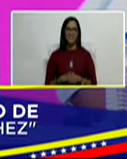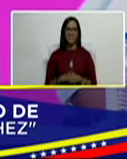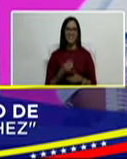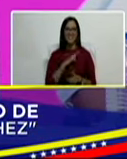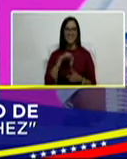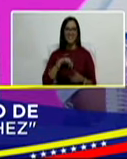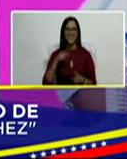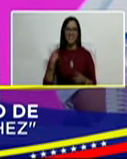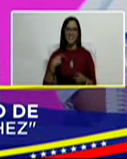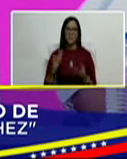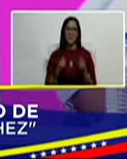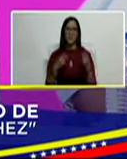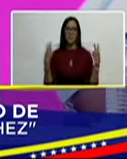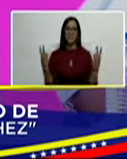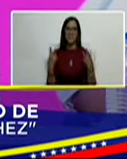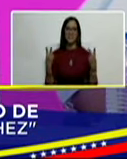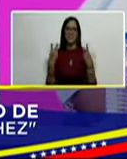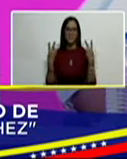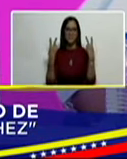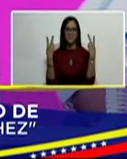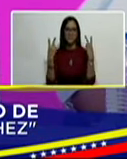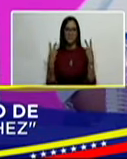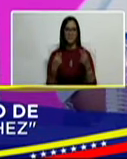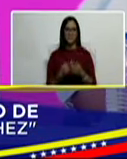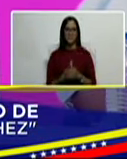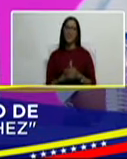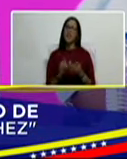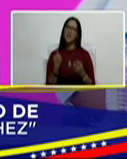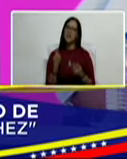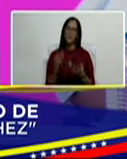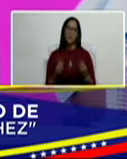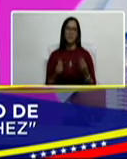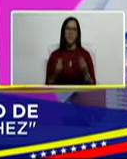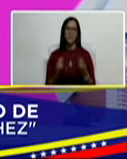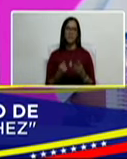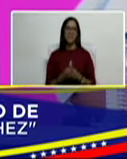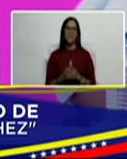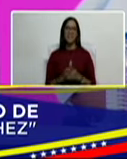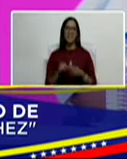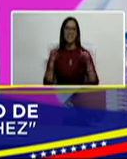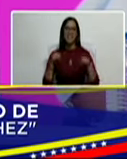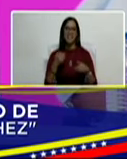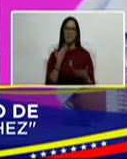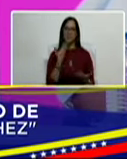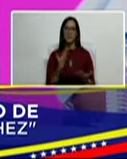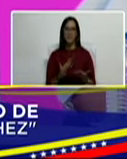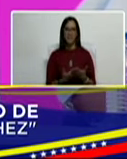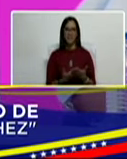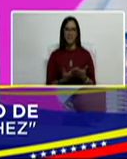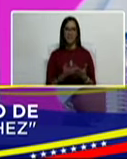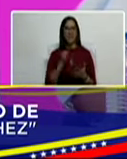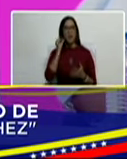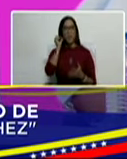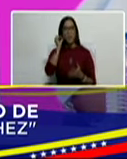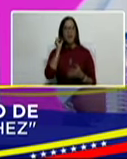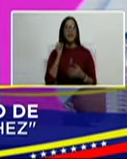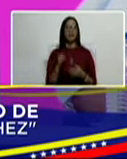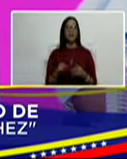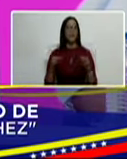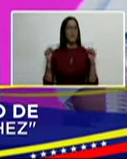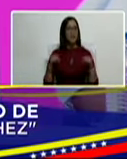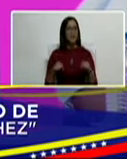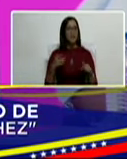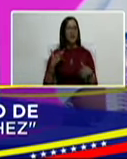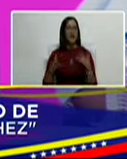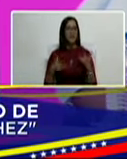obtenido muchas victorias y faltan muchas todavía. Y esto gracias a las mujeres, y por eso en este